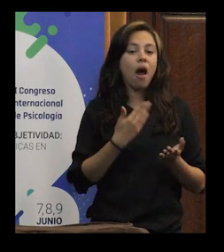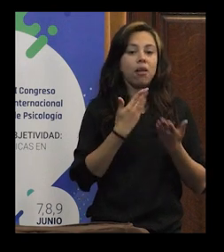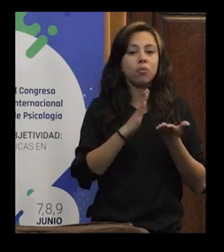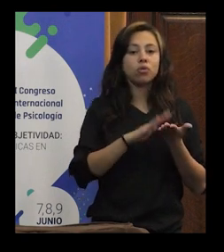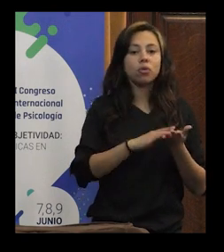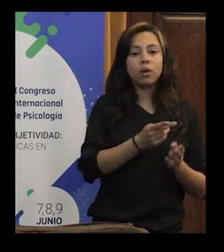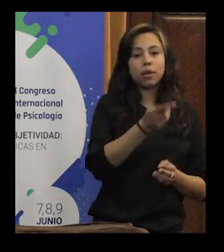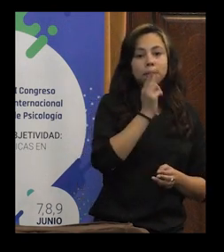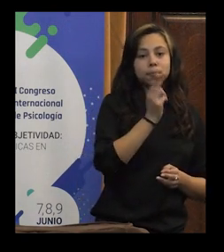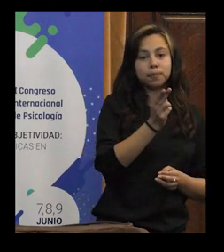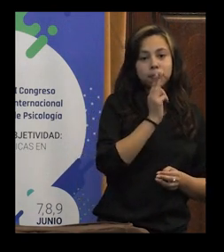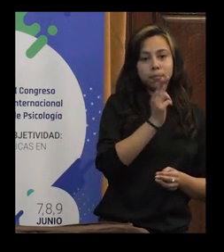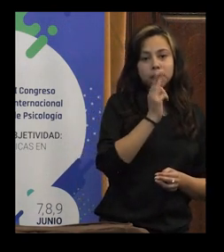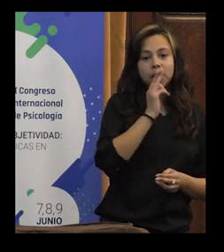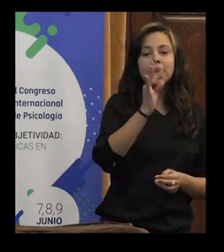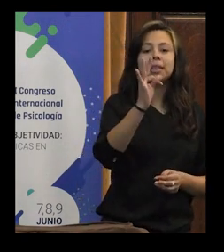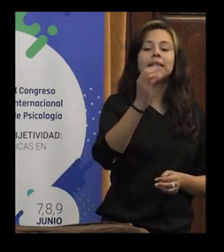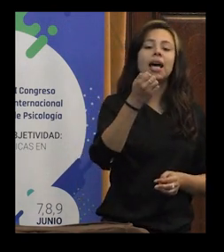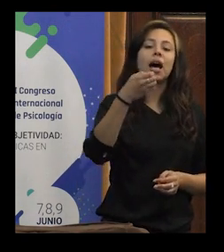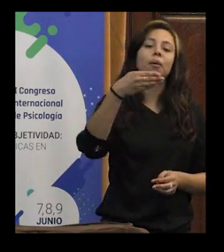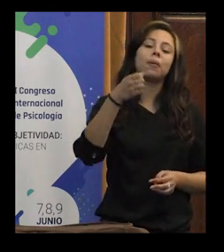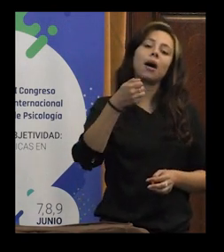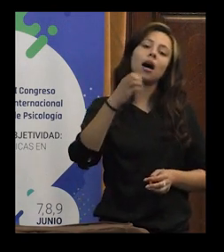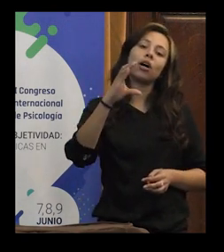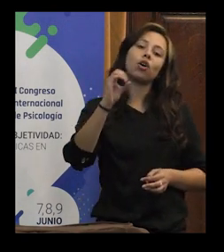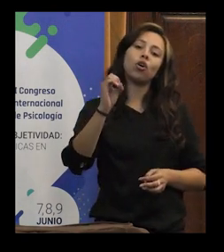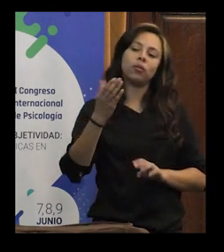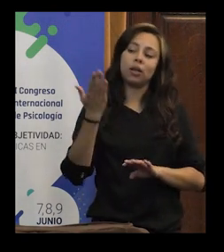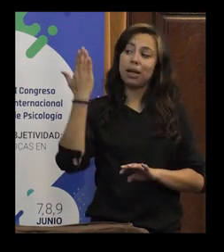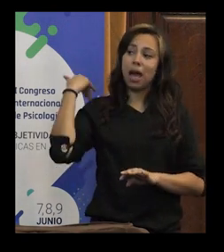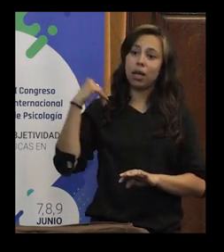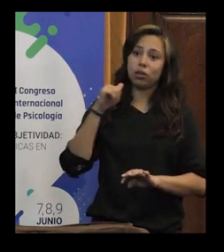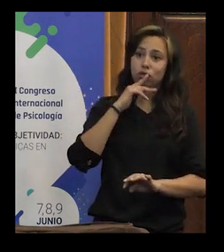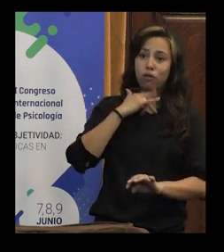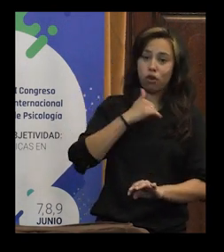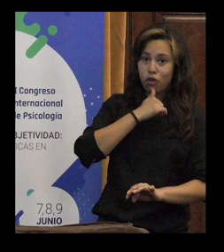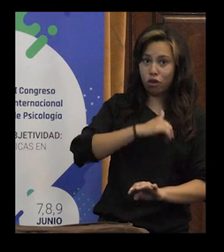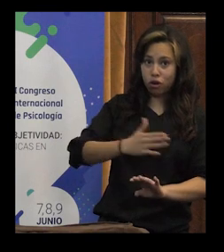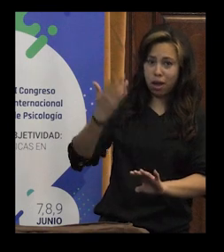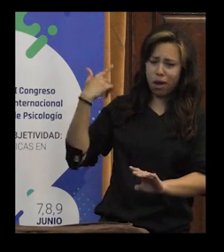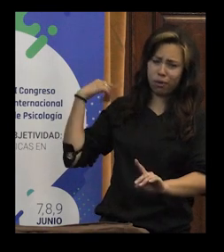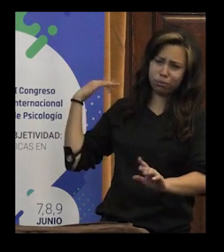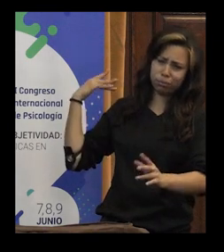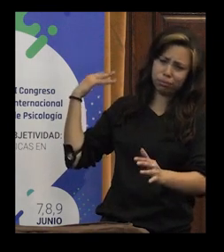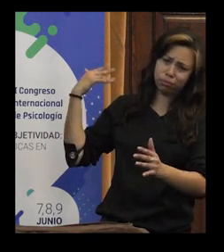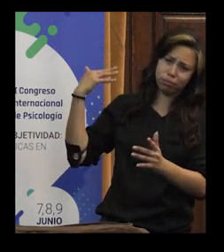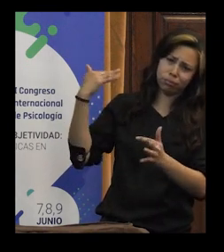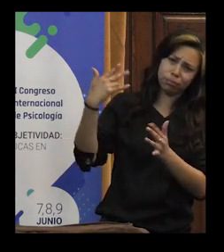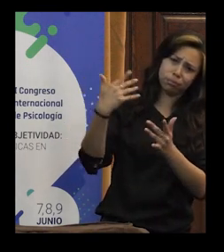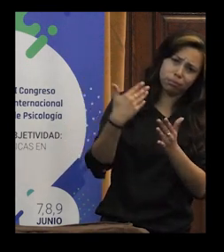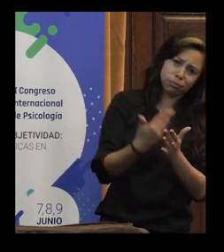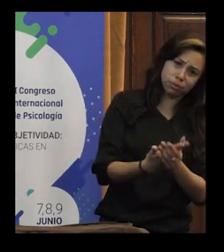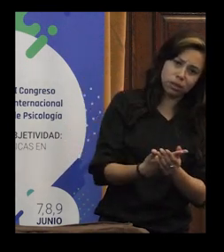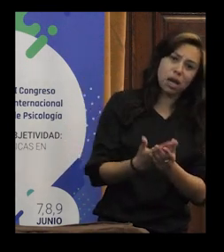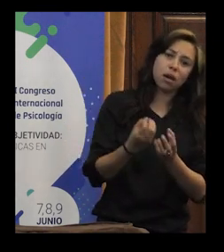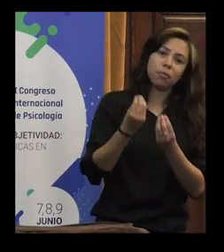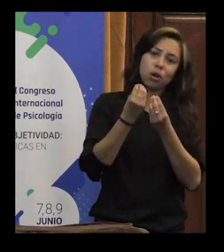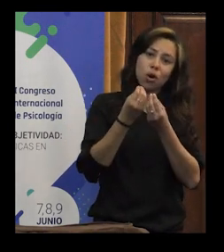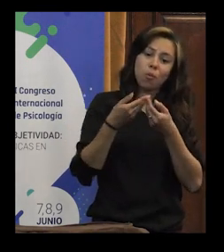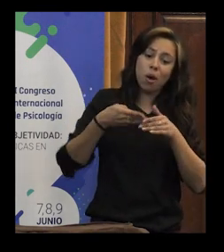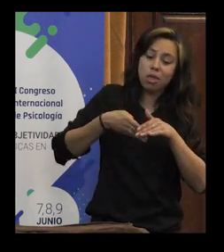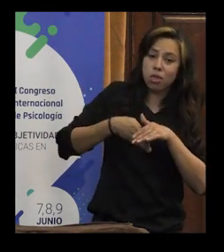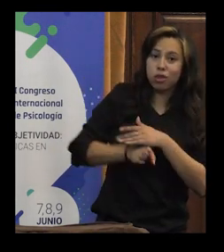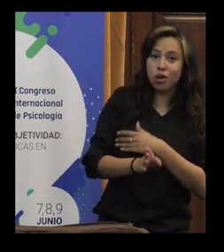tabaco. A história de consumo de tabaco é larga e sua introdução em